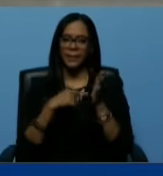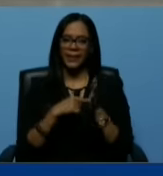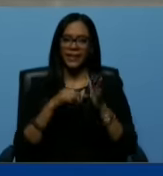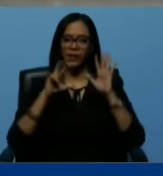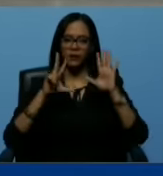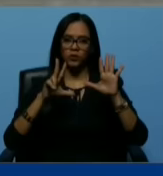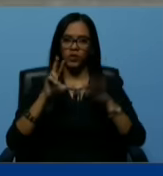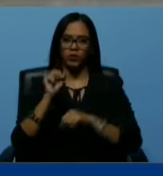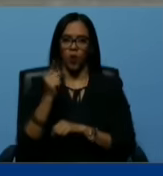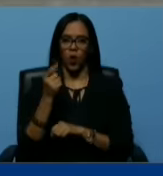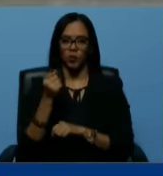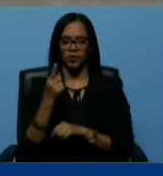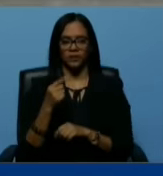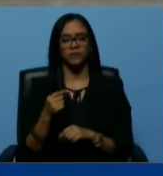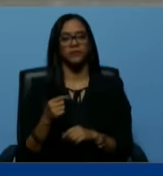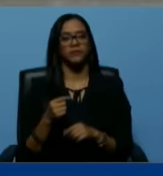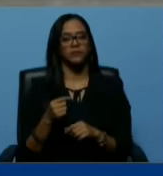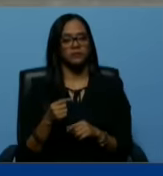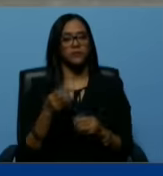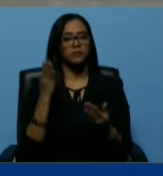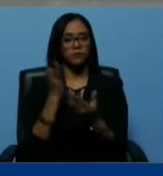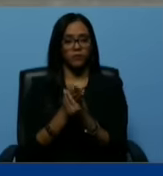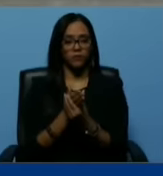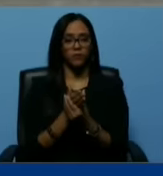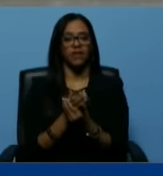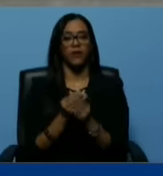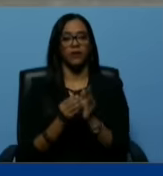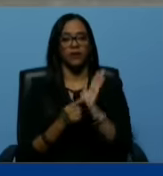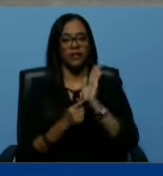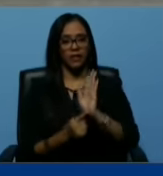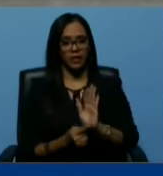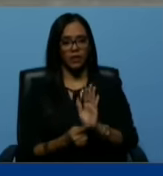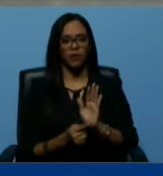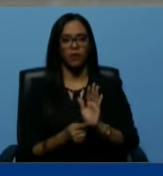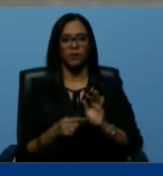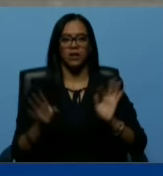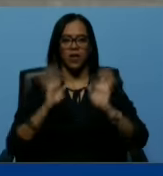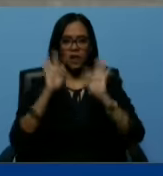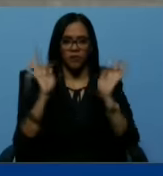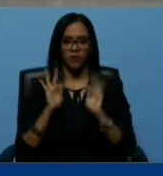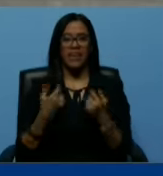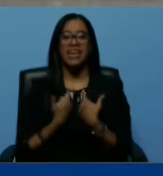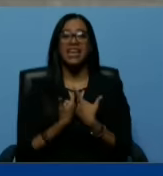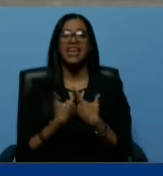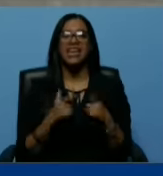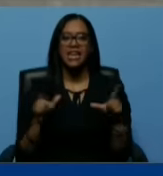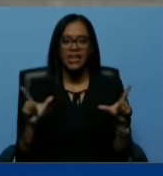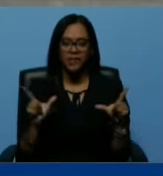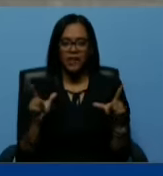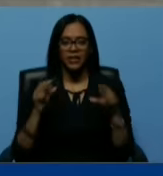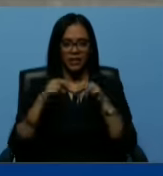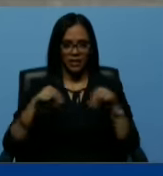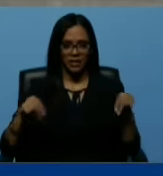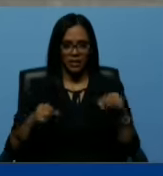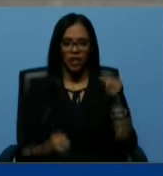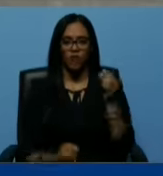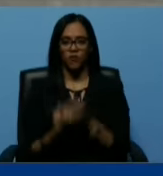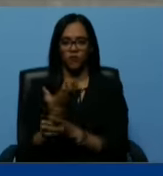1811, que decretó y declaró el carácter libre de esta tierra y fundó la